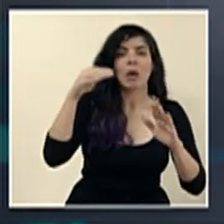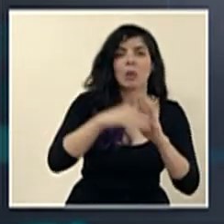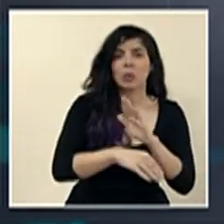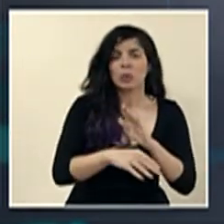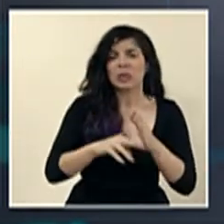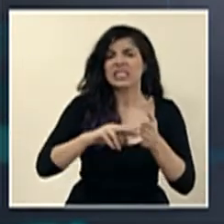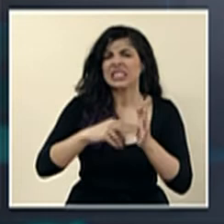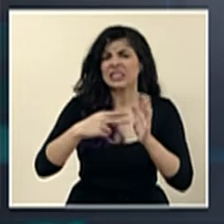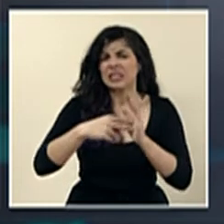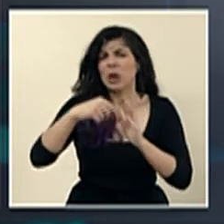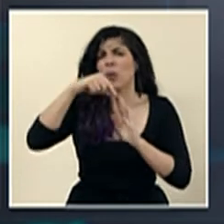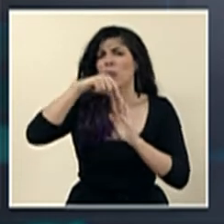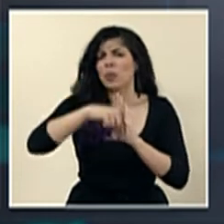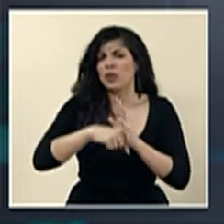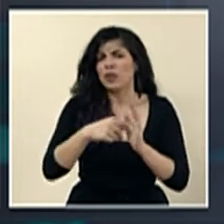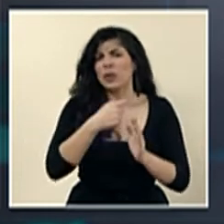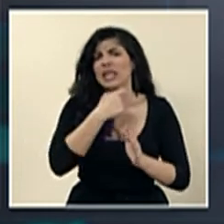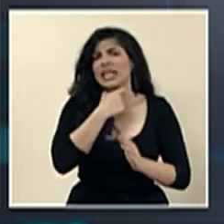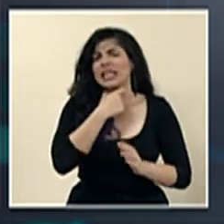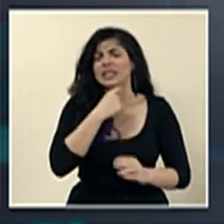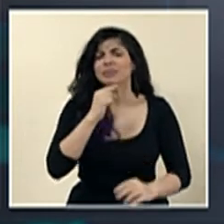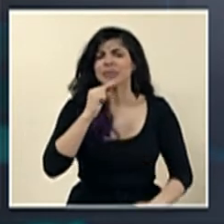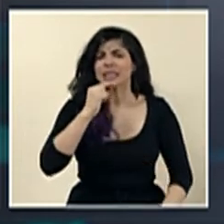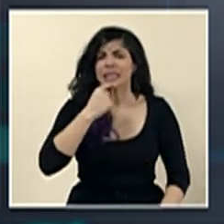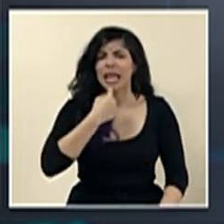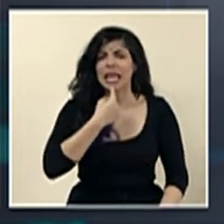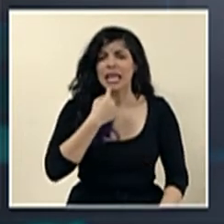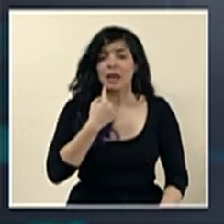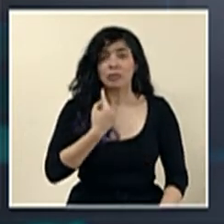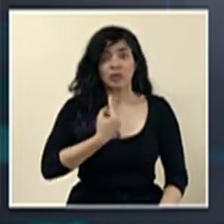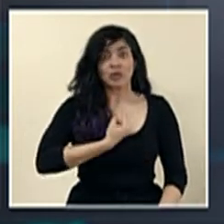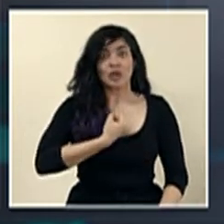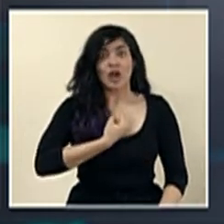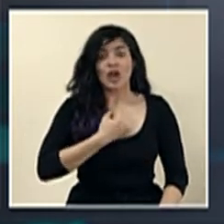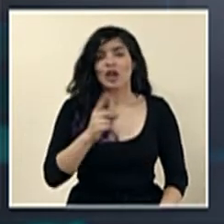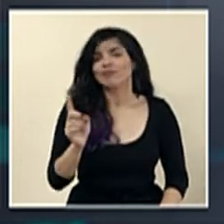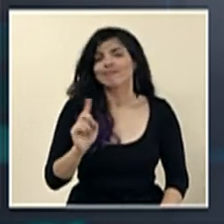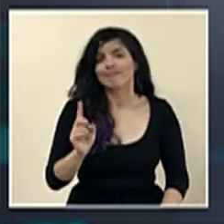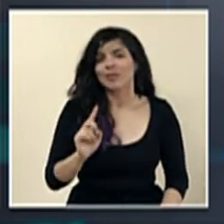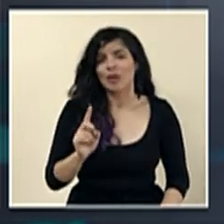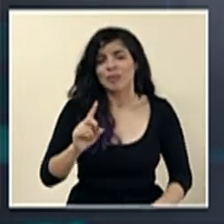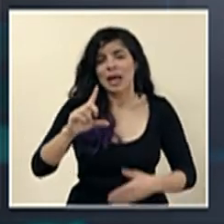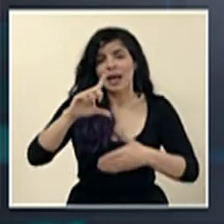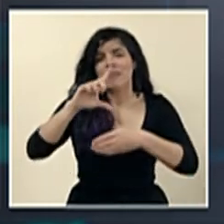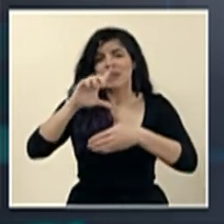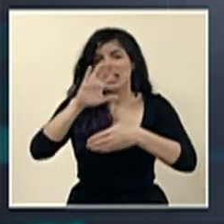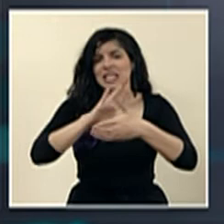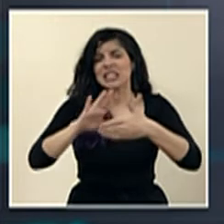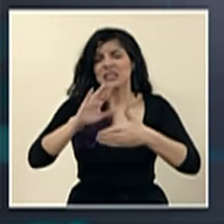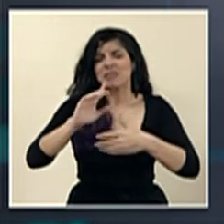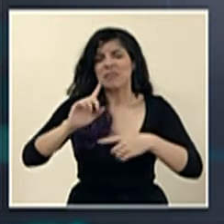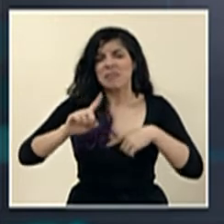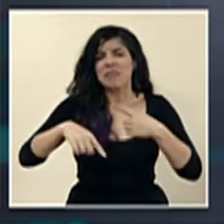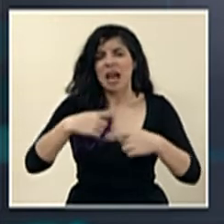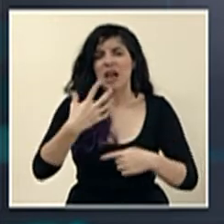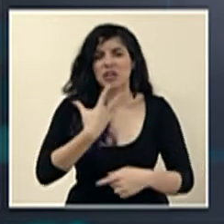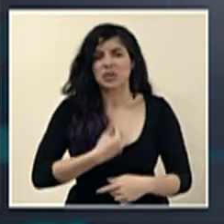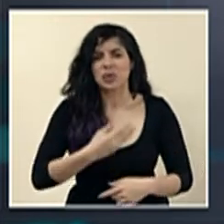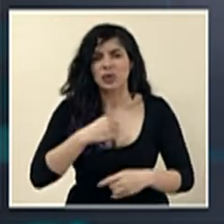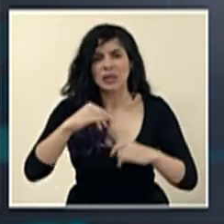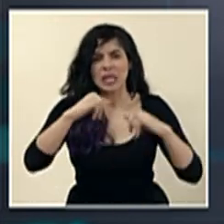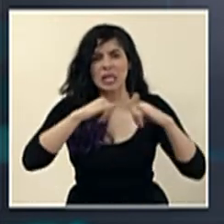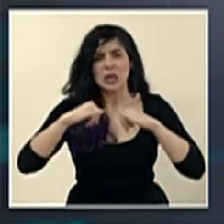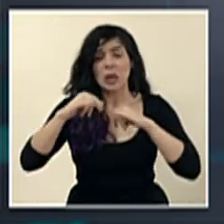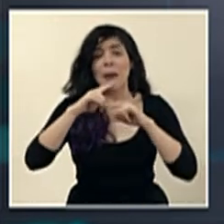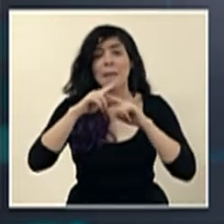crisis profunda, es una crisis seria. No estamos solos, como les dije, América Latina va a sufrir, pero comparémonos con,